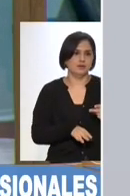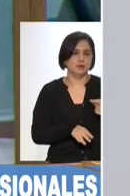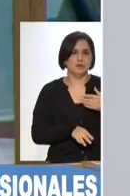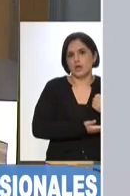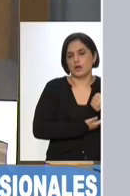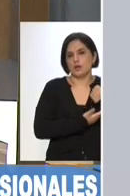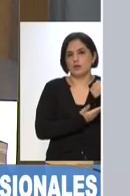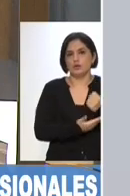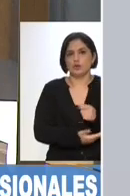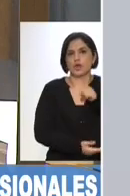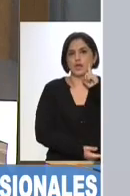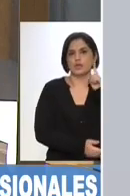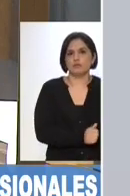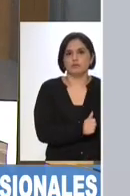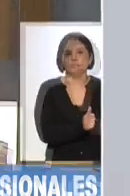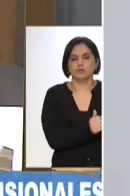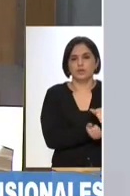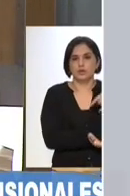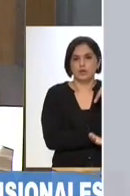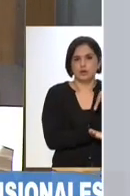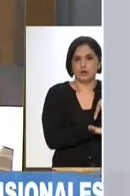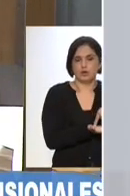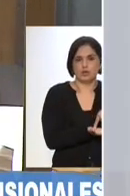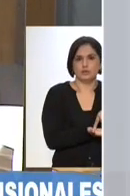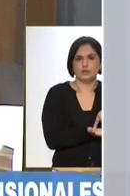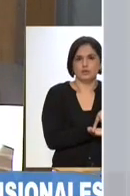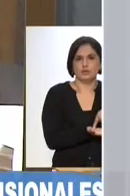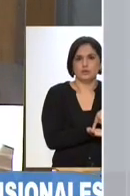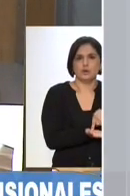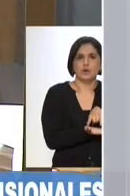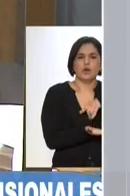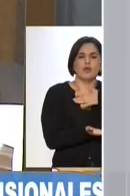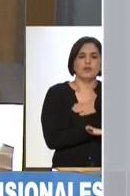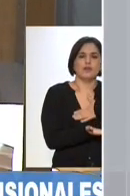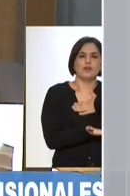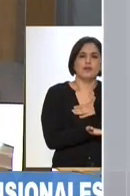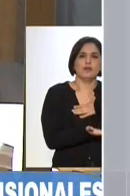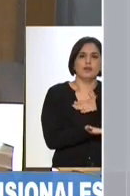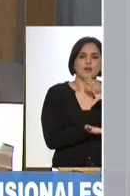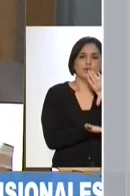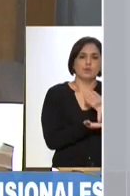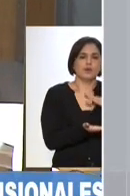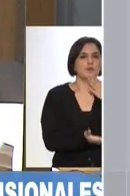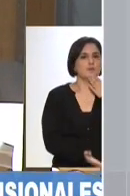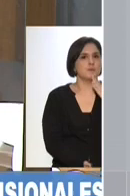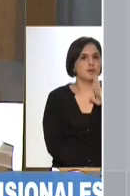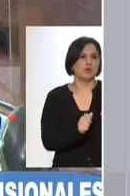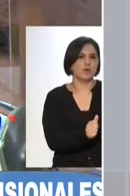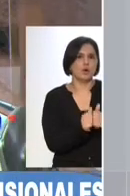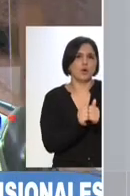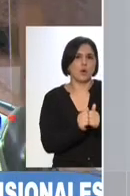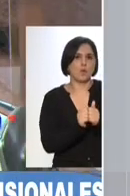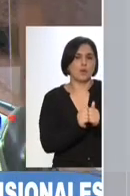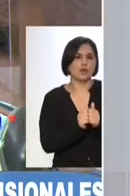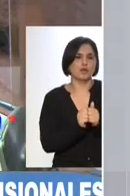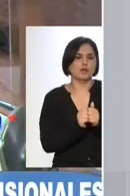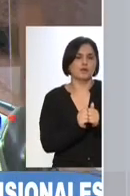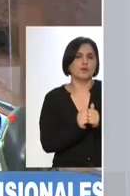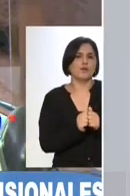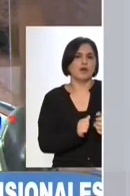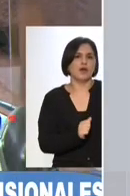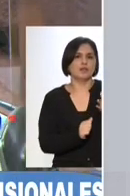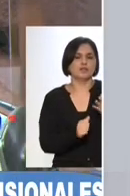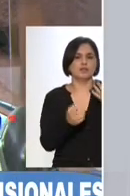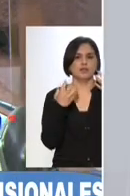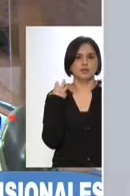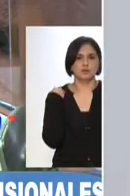u otras? O sea, tú usaste un verbo, ¿no?, de poder, si pueden o no pueden. Ahora,